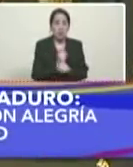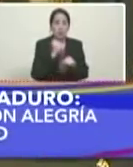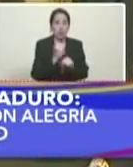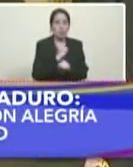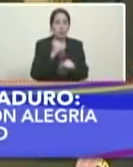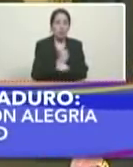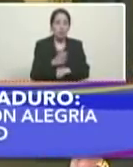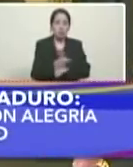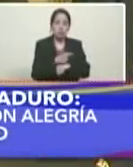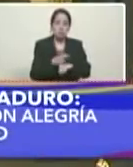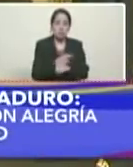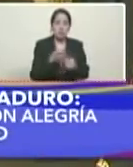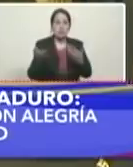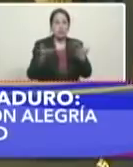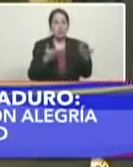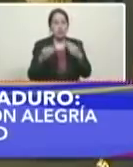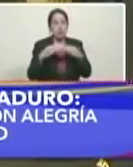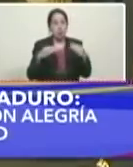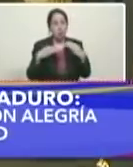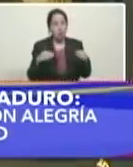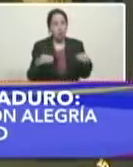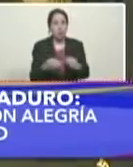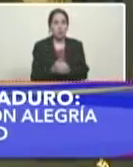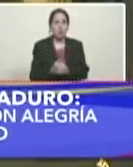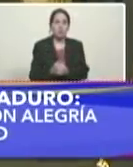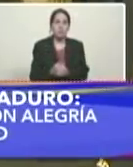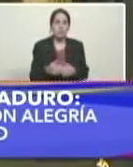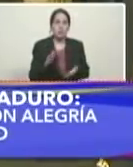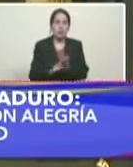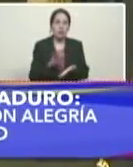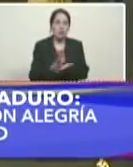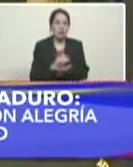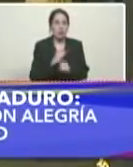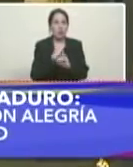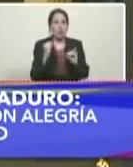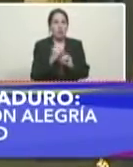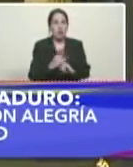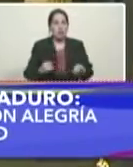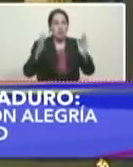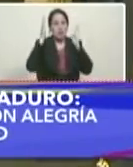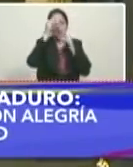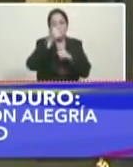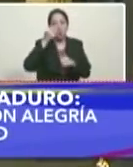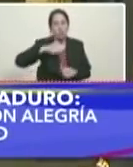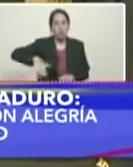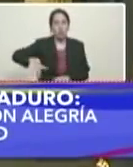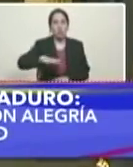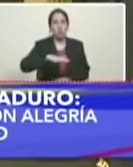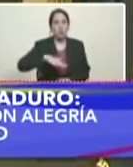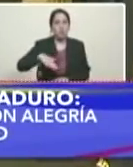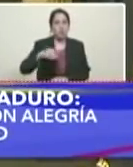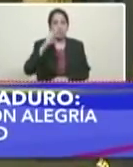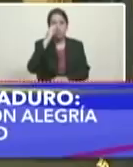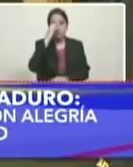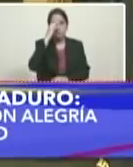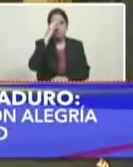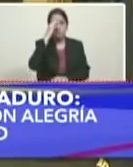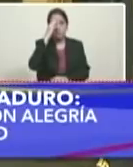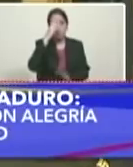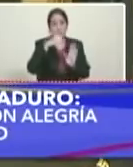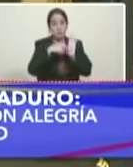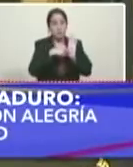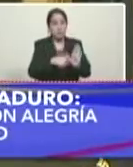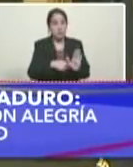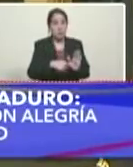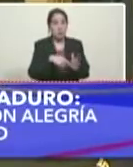transforme en servicio público en tranquilidad en felicidad en atención del pueblo me presenta